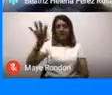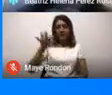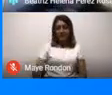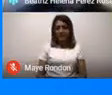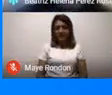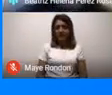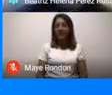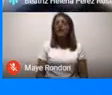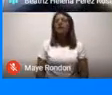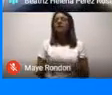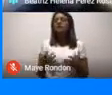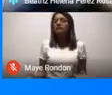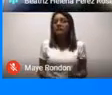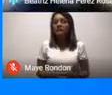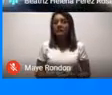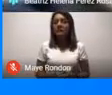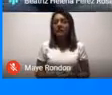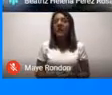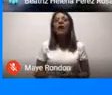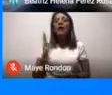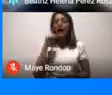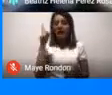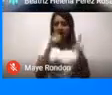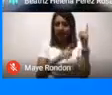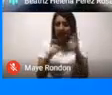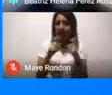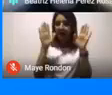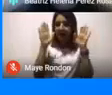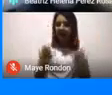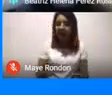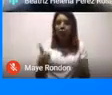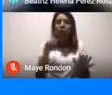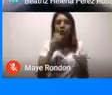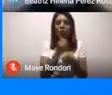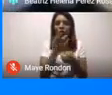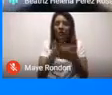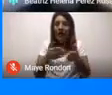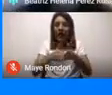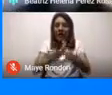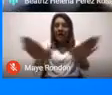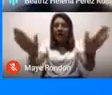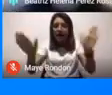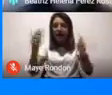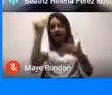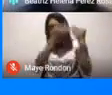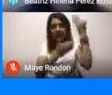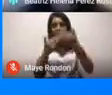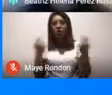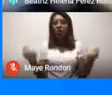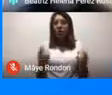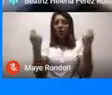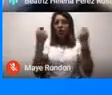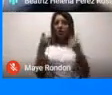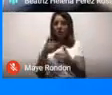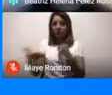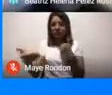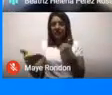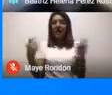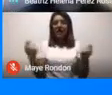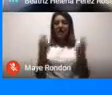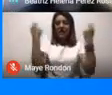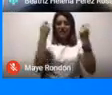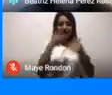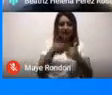Y básicamente entonces empezamos en un esquema grande de analizar la oferta y la demanda, y cuando hablamos de